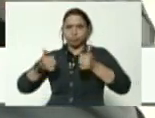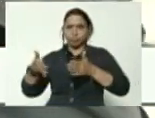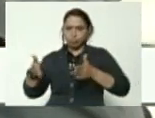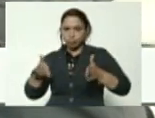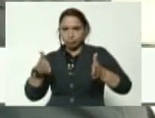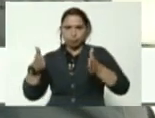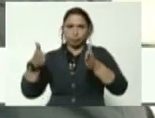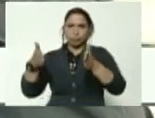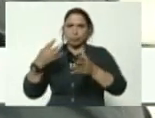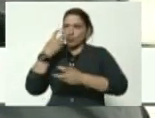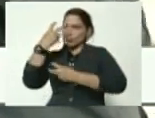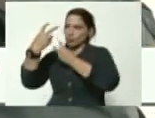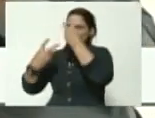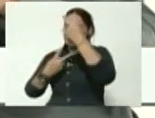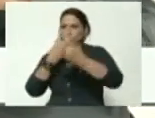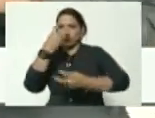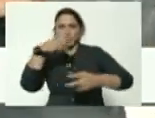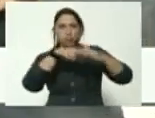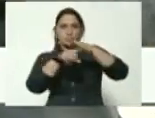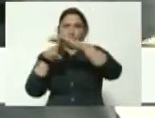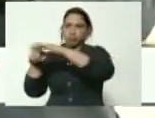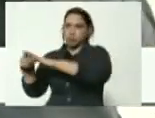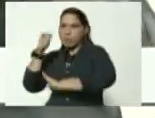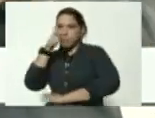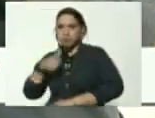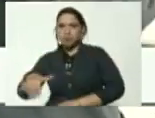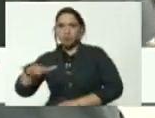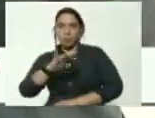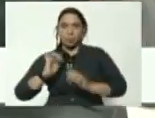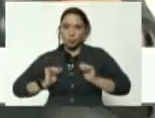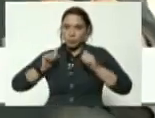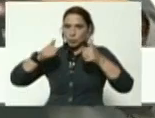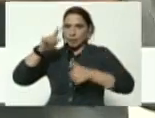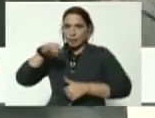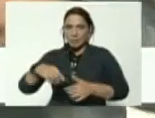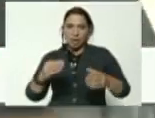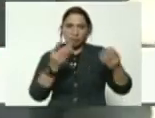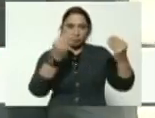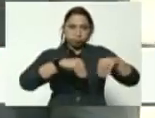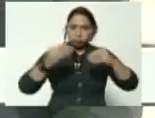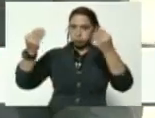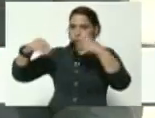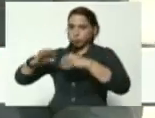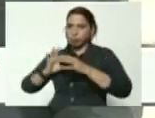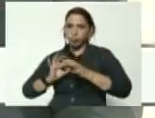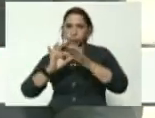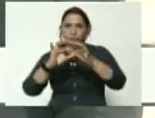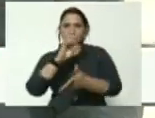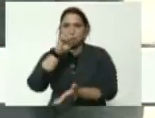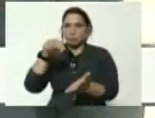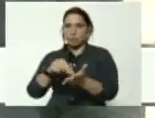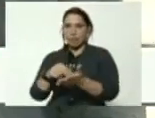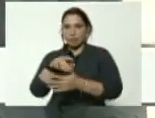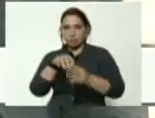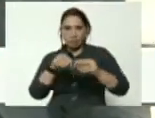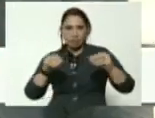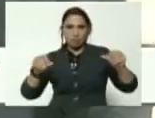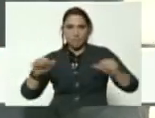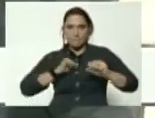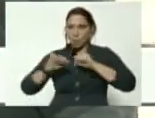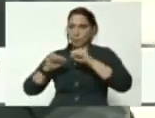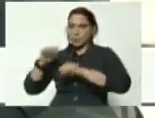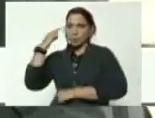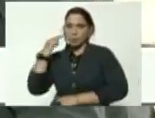las catacumbas del pueblo y a partir de ahí a la cohesión y a la consolidación nacional territorial del movimiento